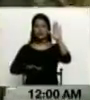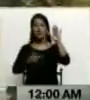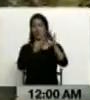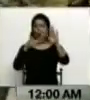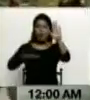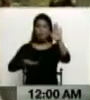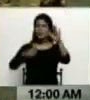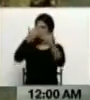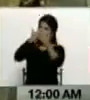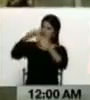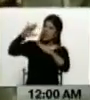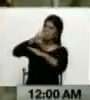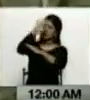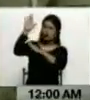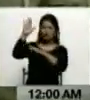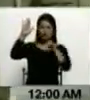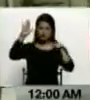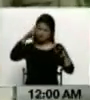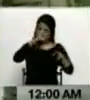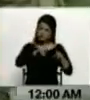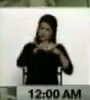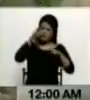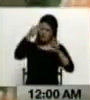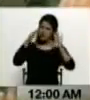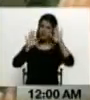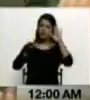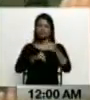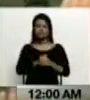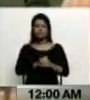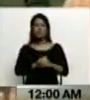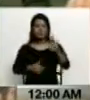mano juro por el Dios de mis padres